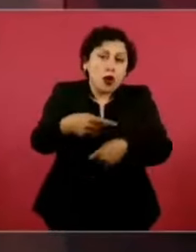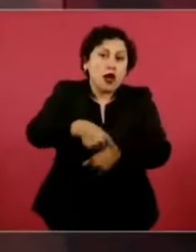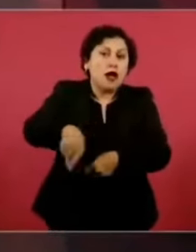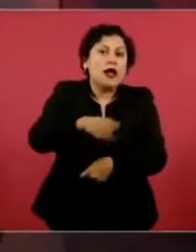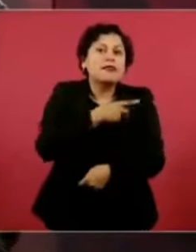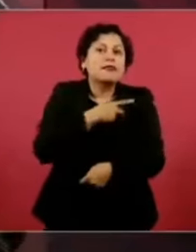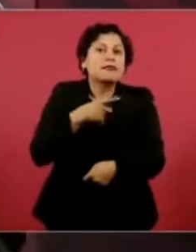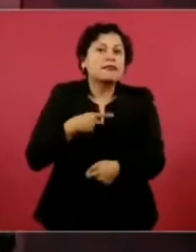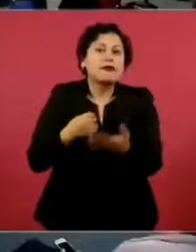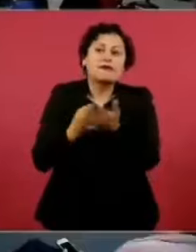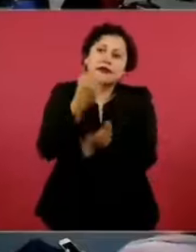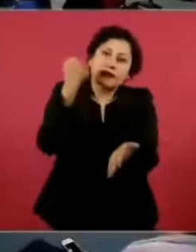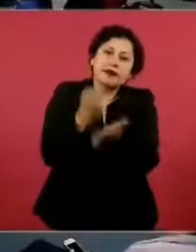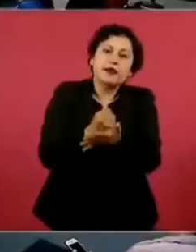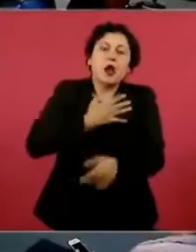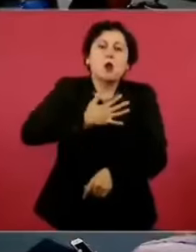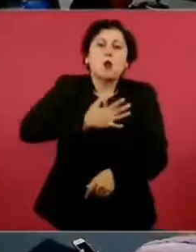A ver si podemos,